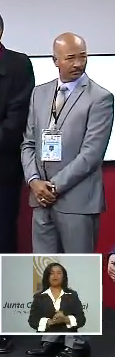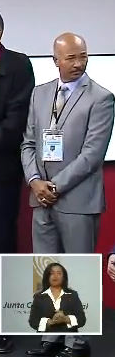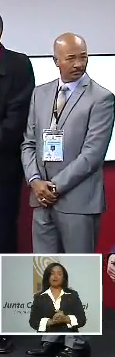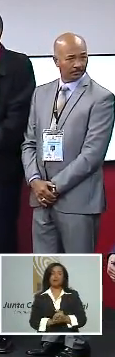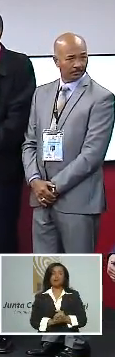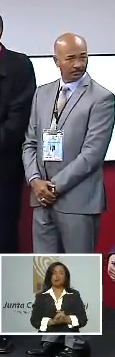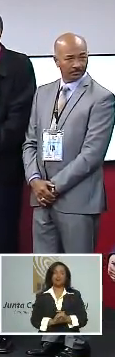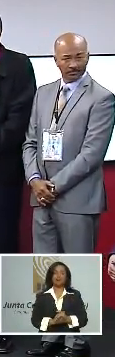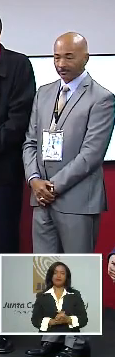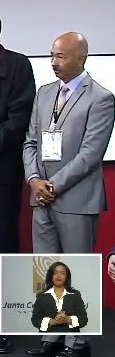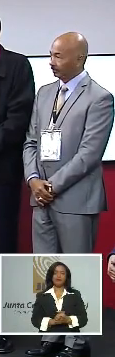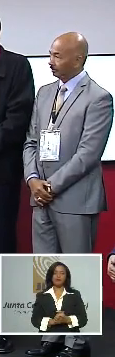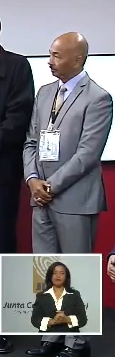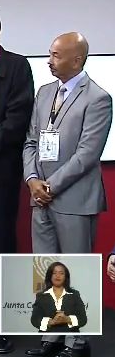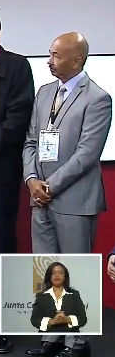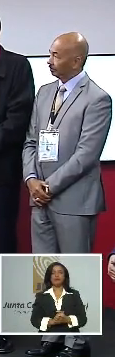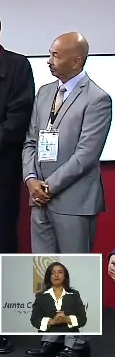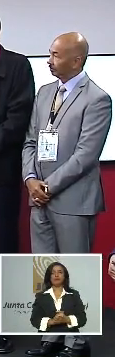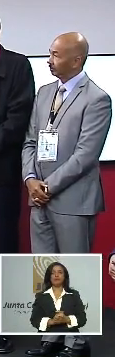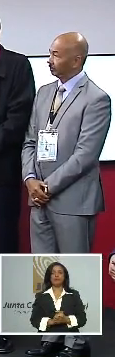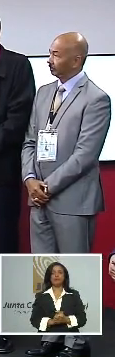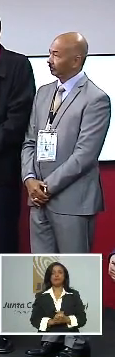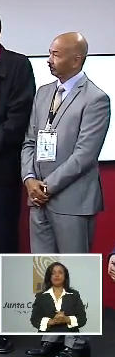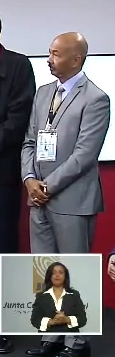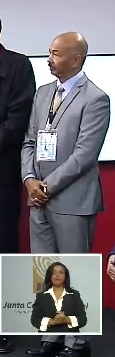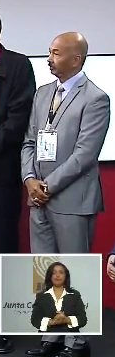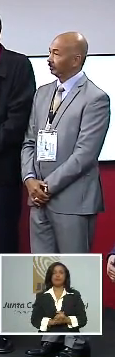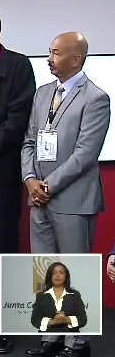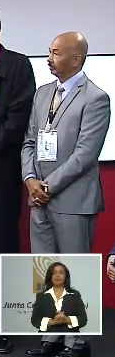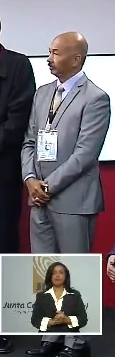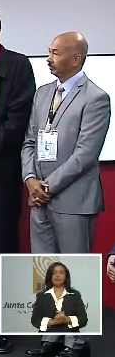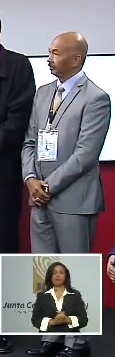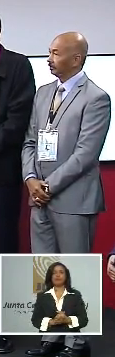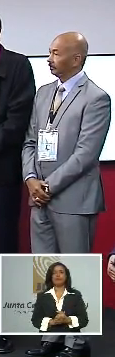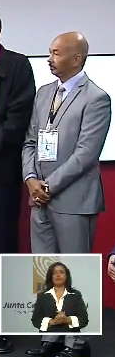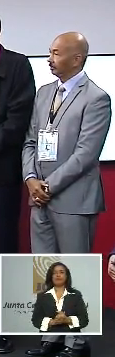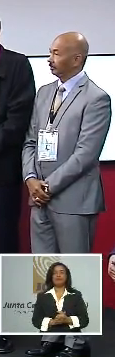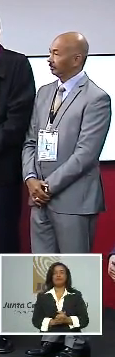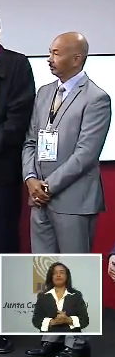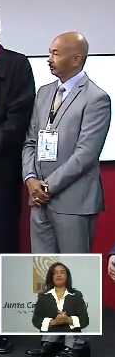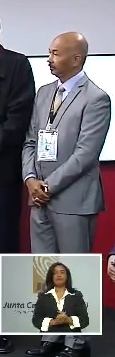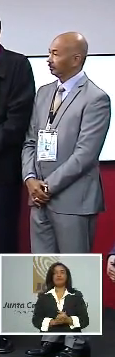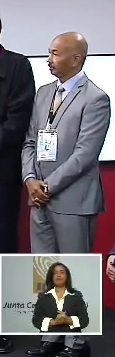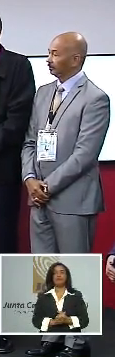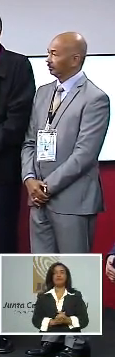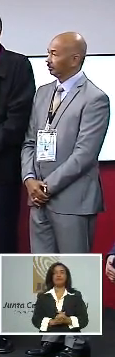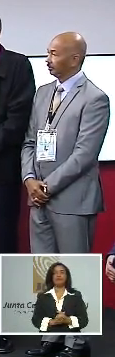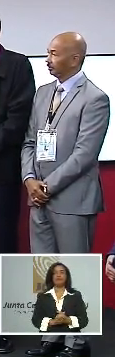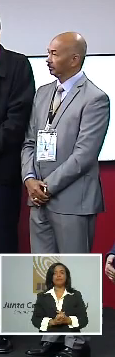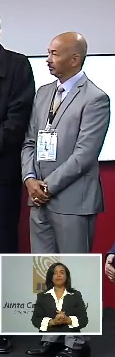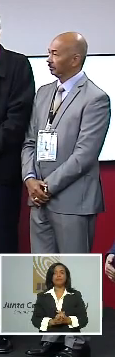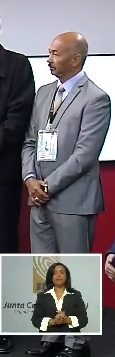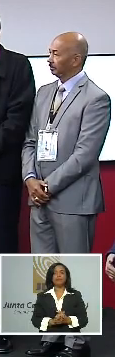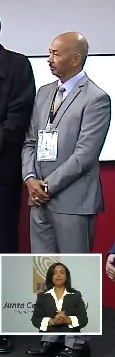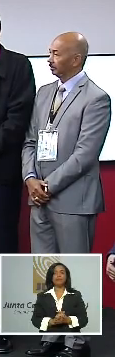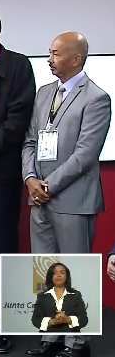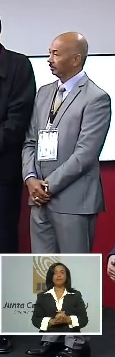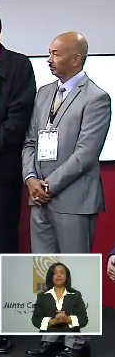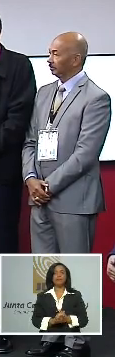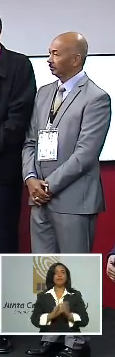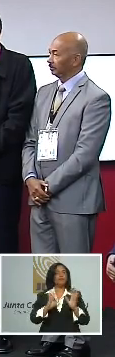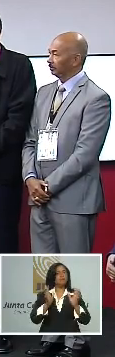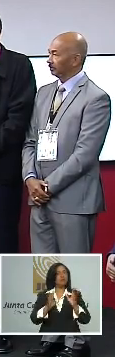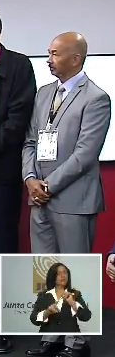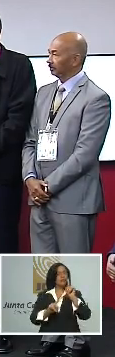Castro, de la comisión de seguimiento que surgió del diálogo, pero quiero escuchar algunas de las preguntas para poder ver